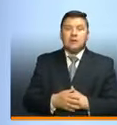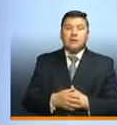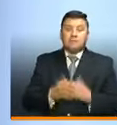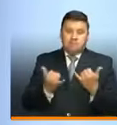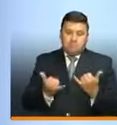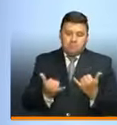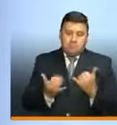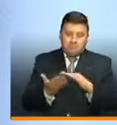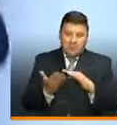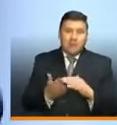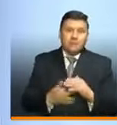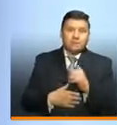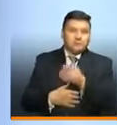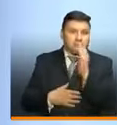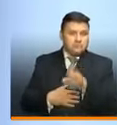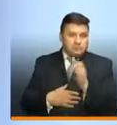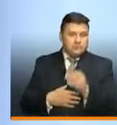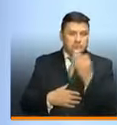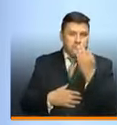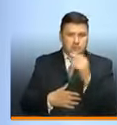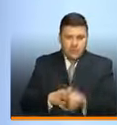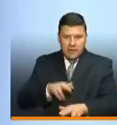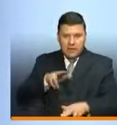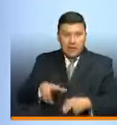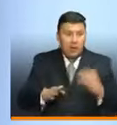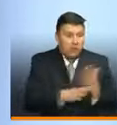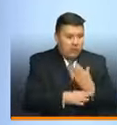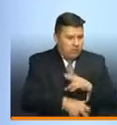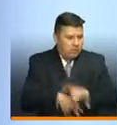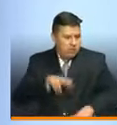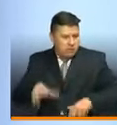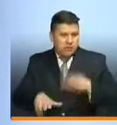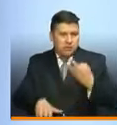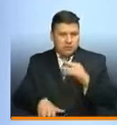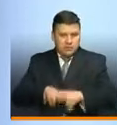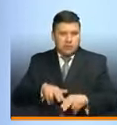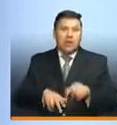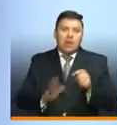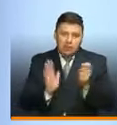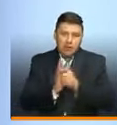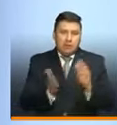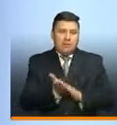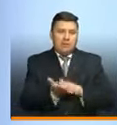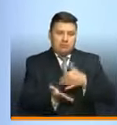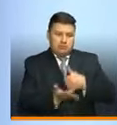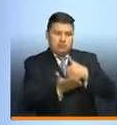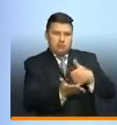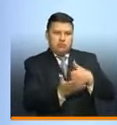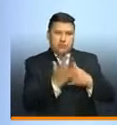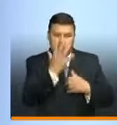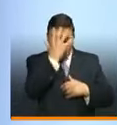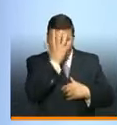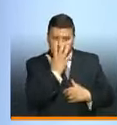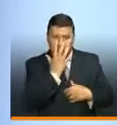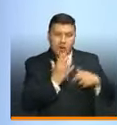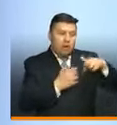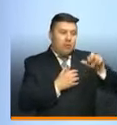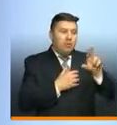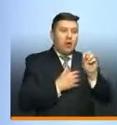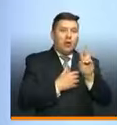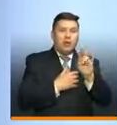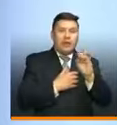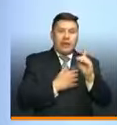Conocemos tanto, entonces él siempre da 3 pasos adelante. Hoy estamos hablando acá de la premiación de estos cascos Provida y él ya nos